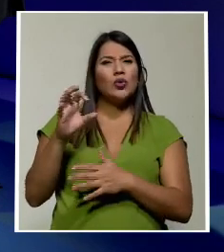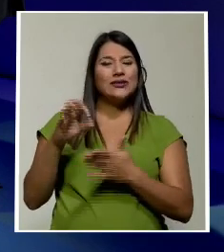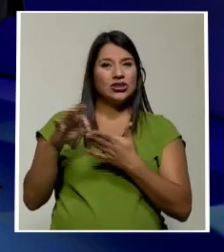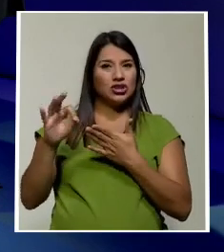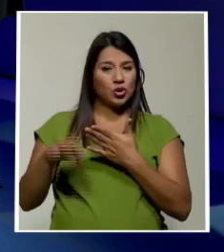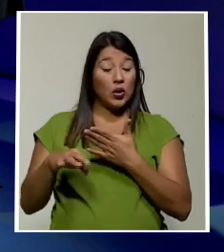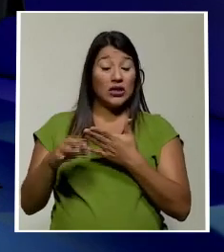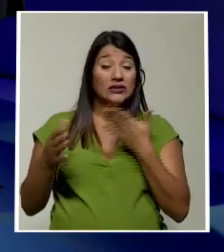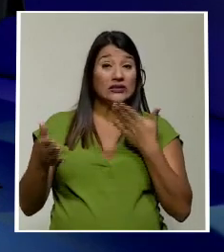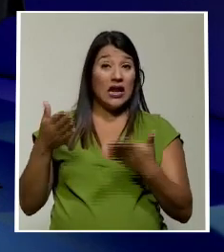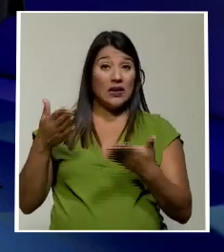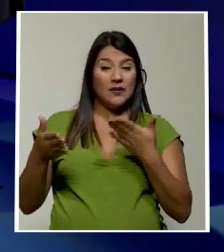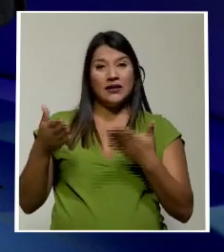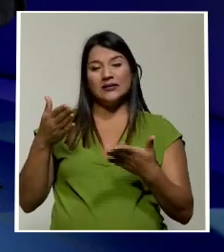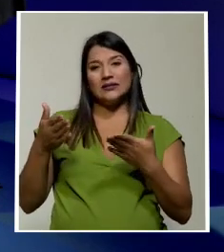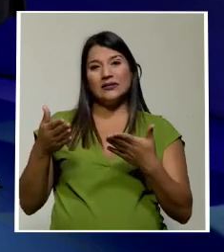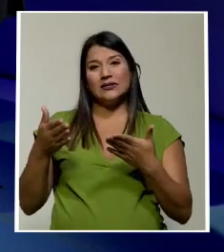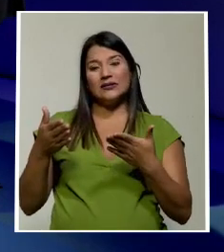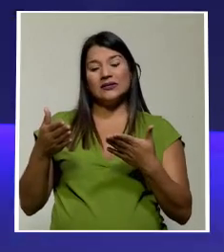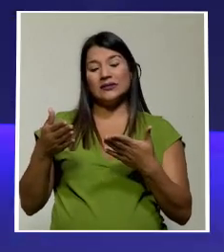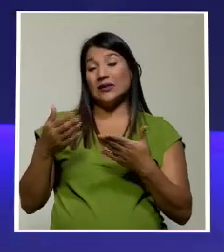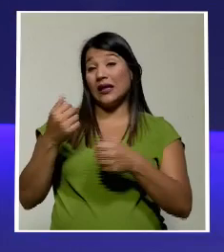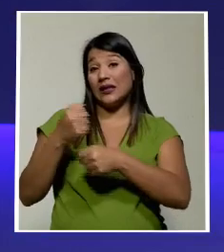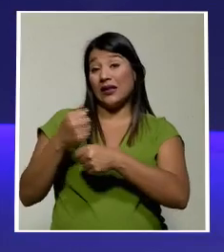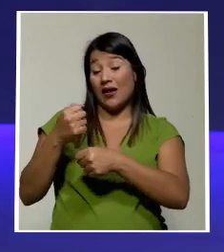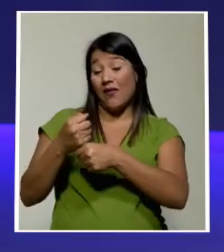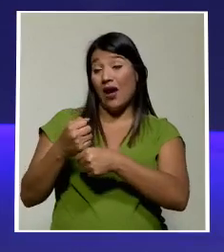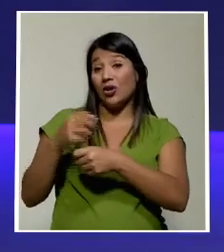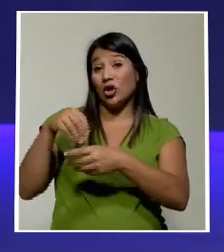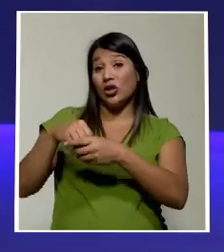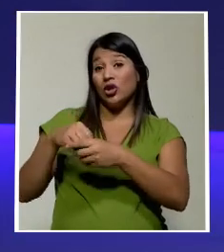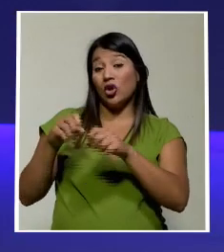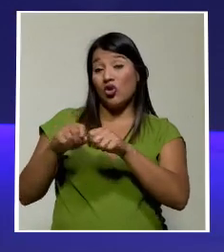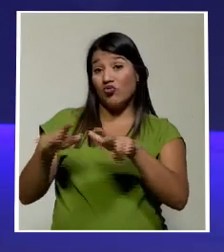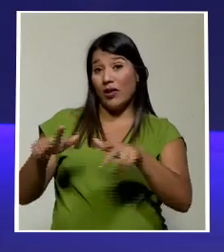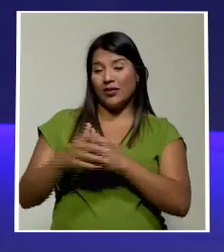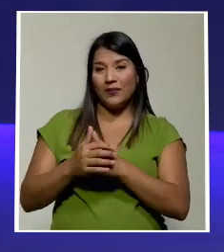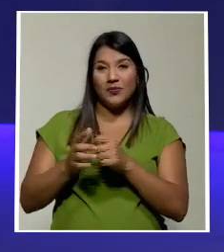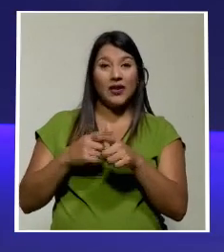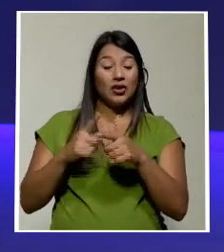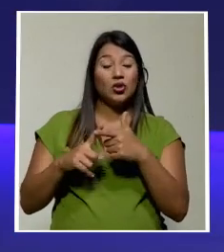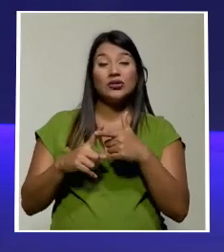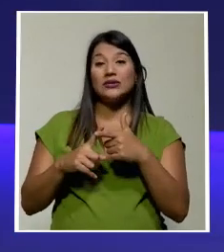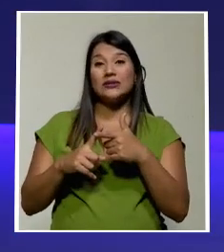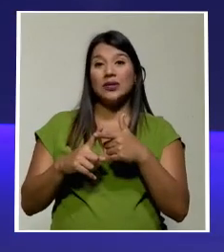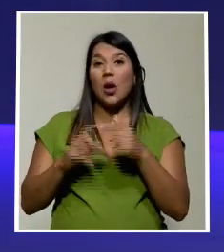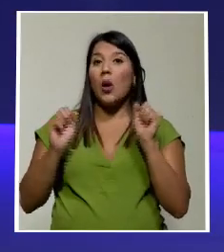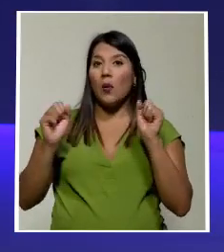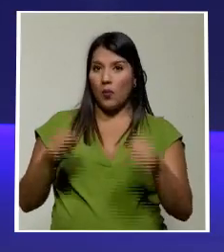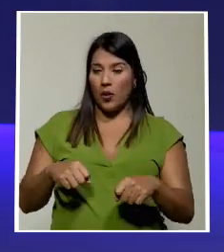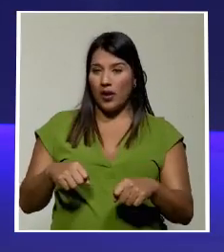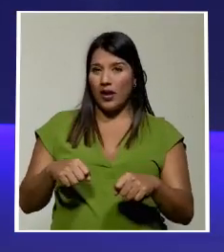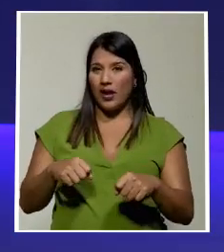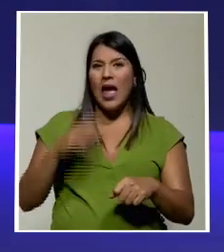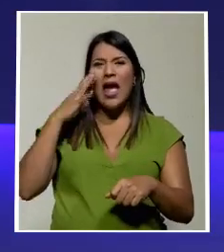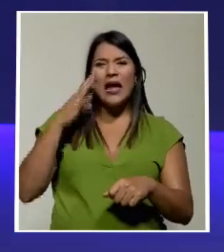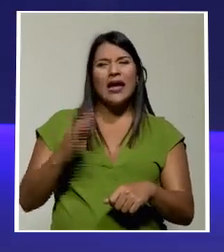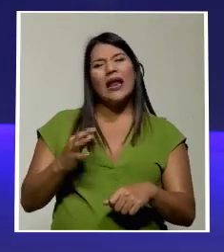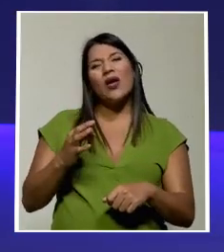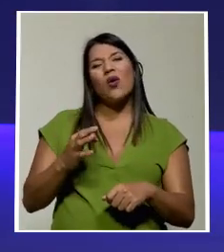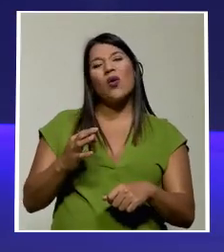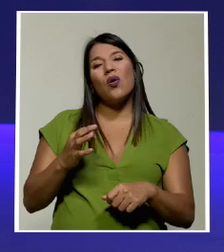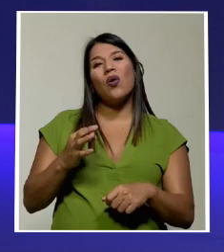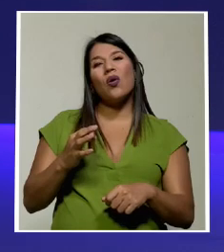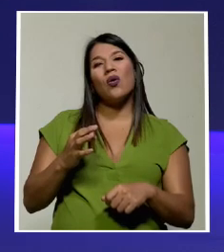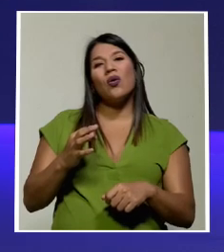escuelas, posiblemente operando en esta red. Entonces, se puede. Creo que es un asunto de